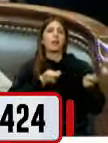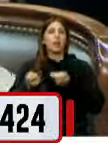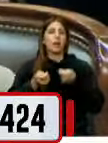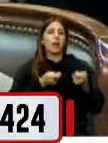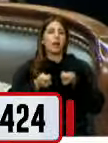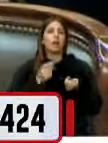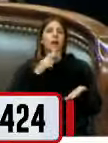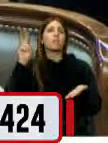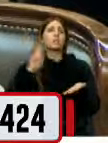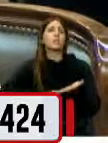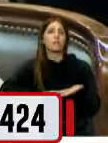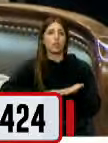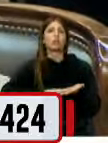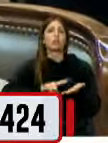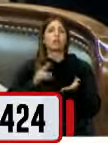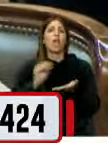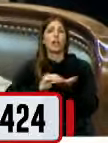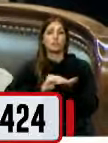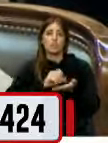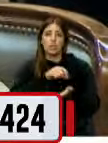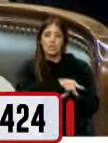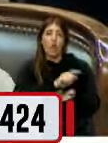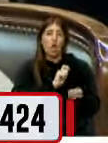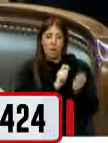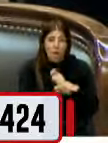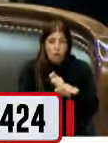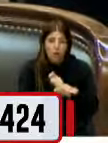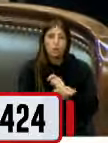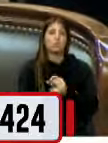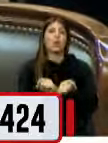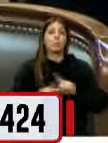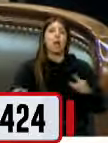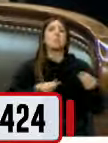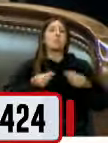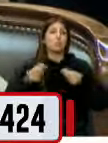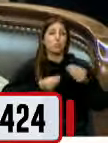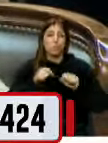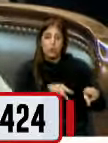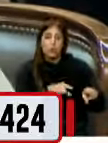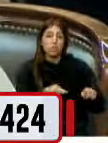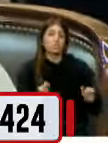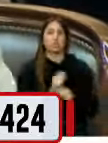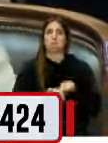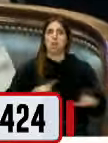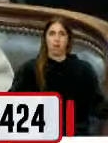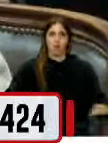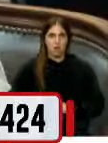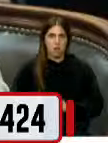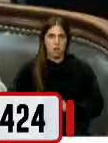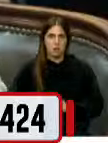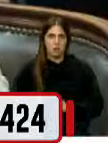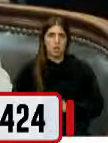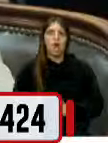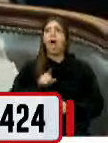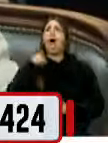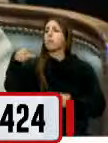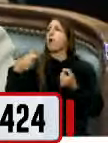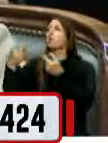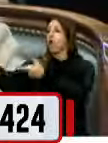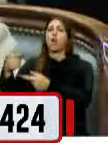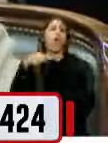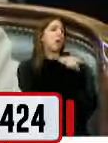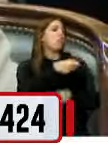a un argentino en esta etapa, que realmente quiere a la patria, es defenderla simplemente. ¿La ley bases a